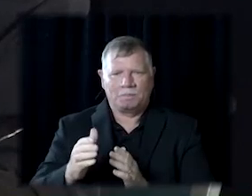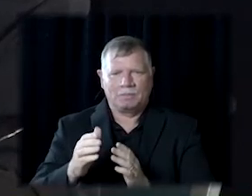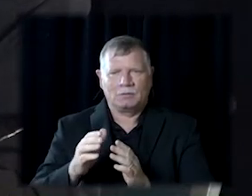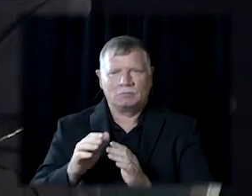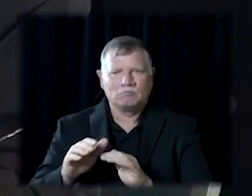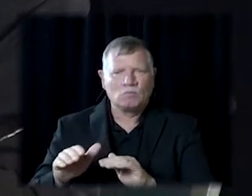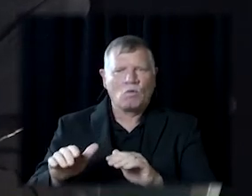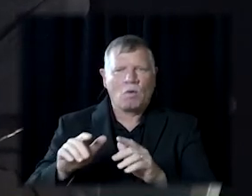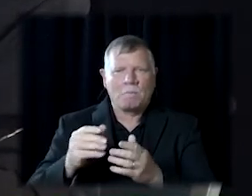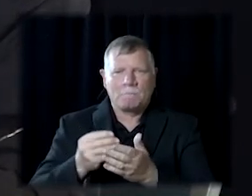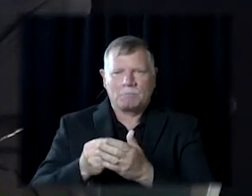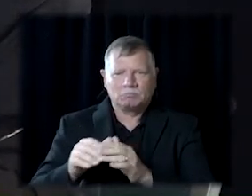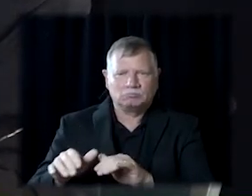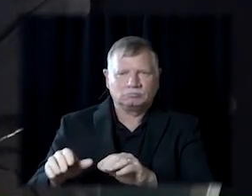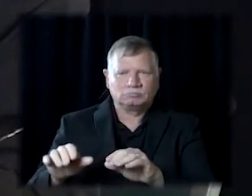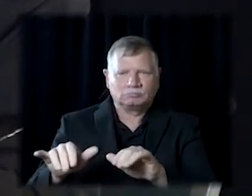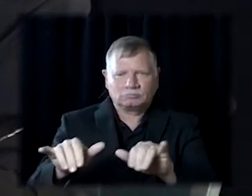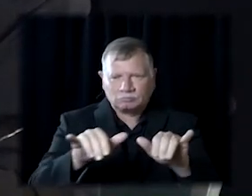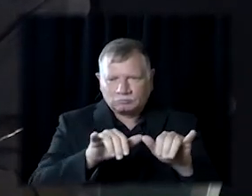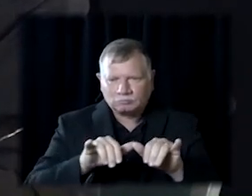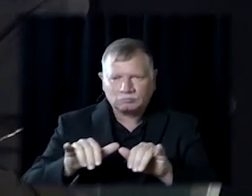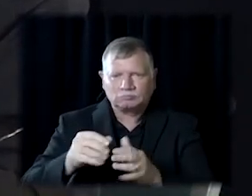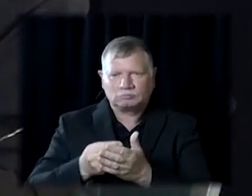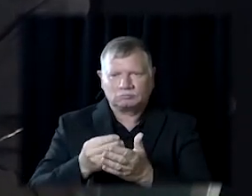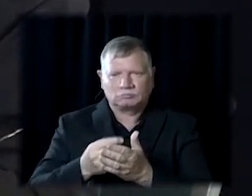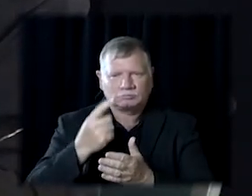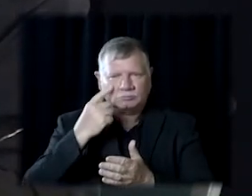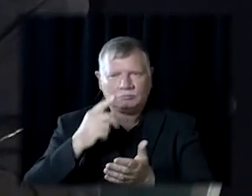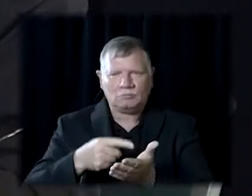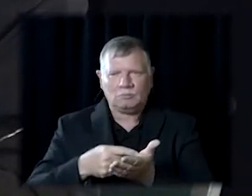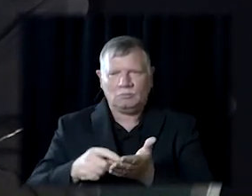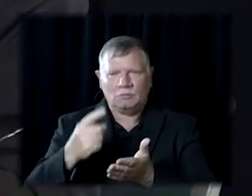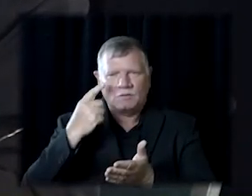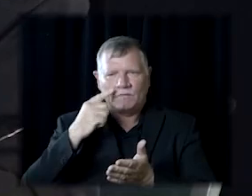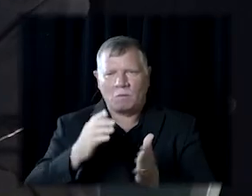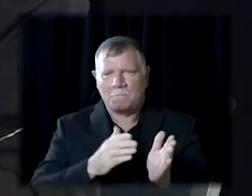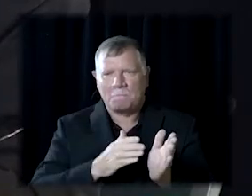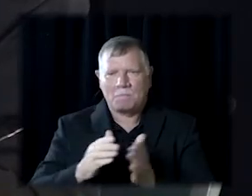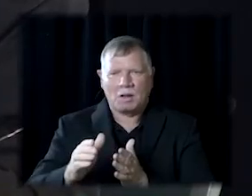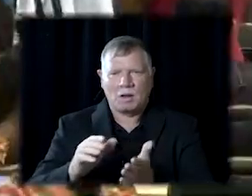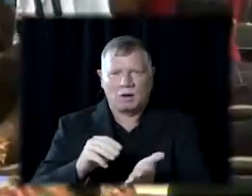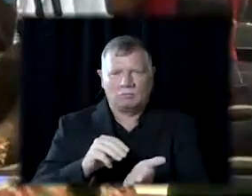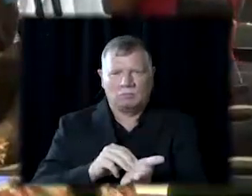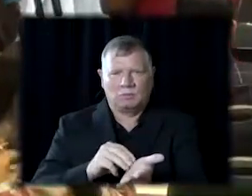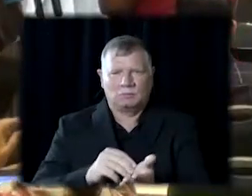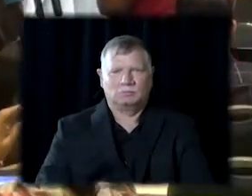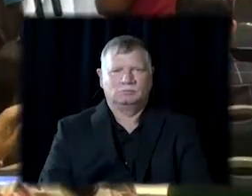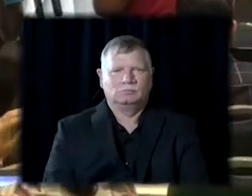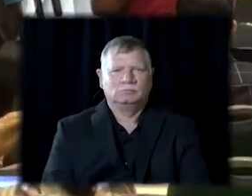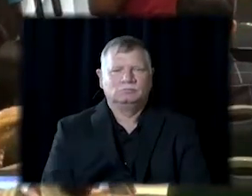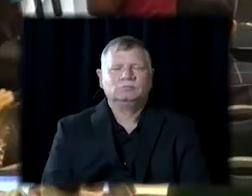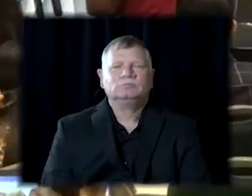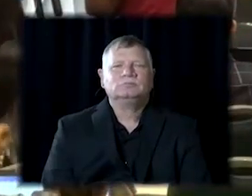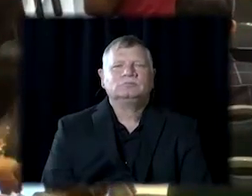a través de todas las agencias de gobierno para plan médico. Cyber News.